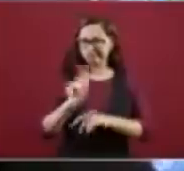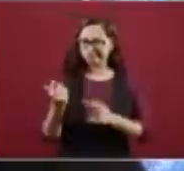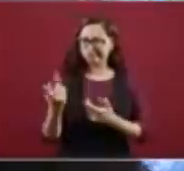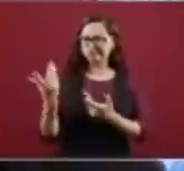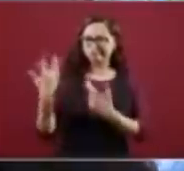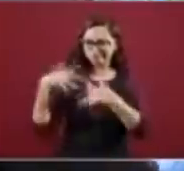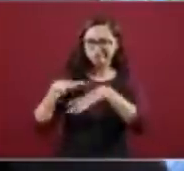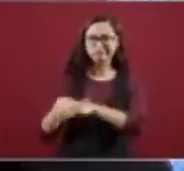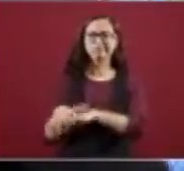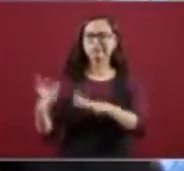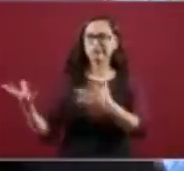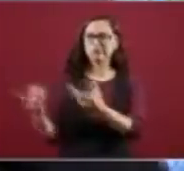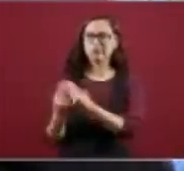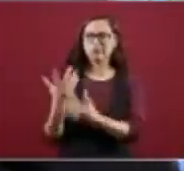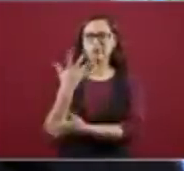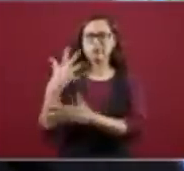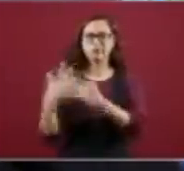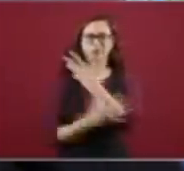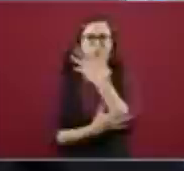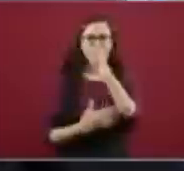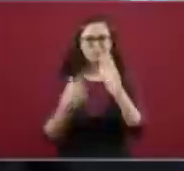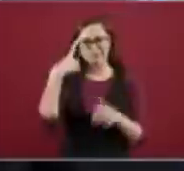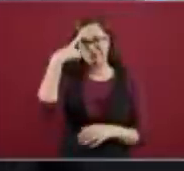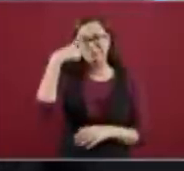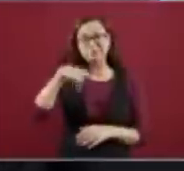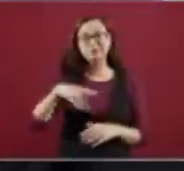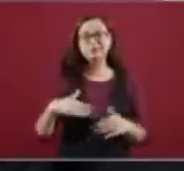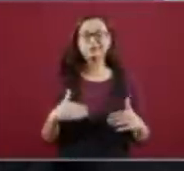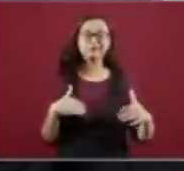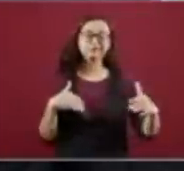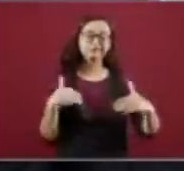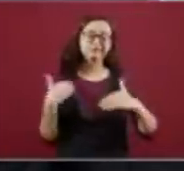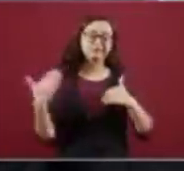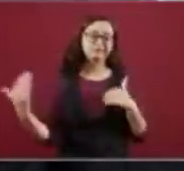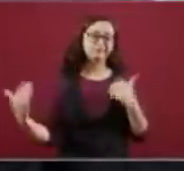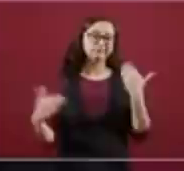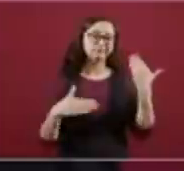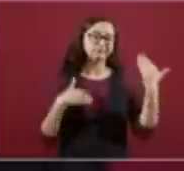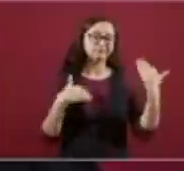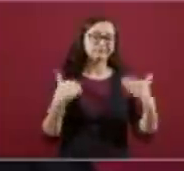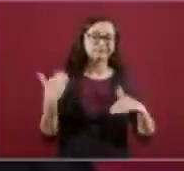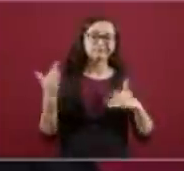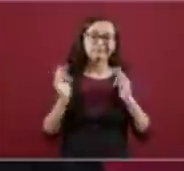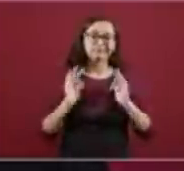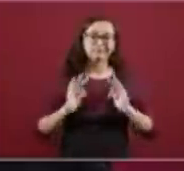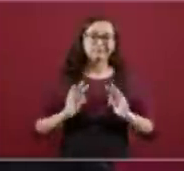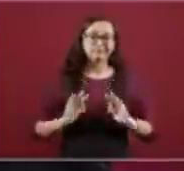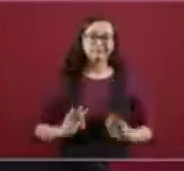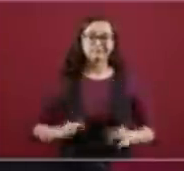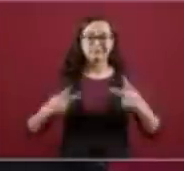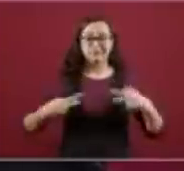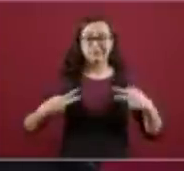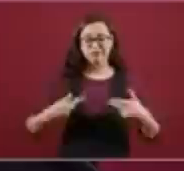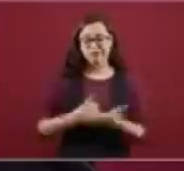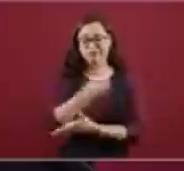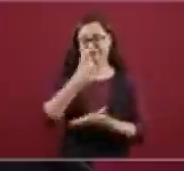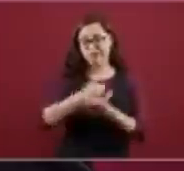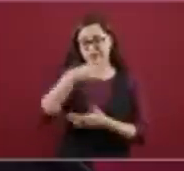bosque para el disfrute de los capitalinos, de los mexicanos,